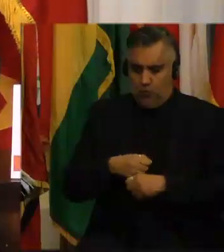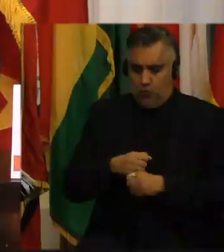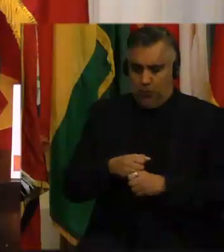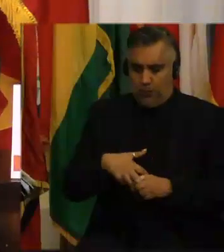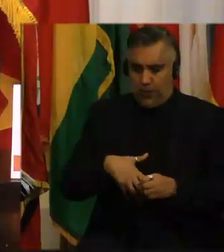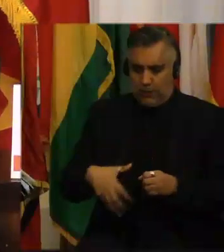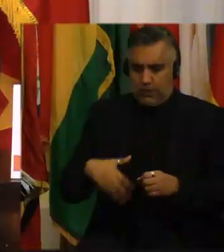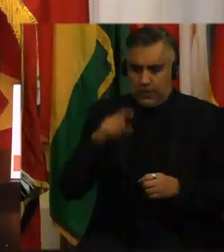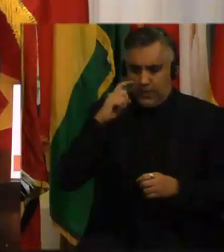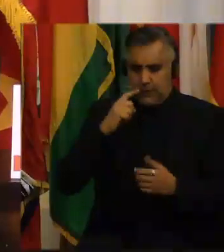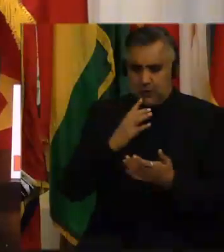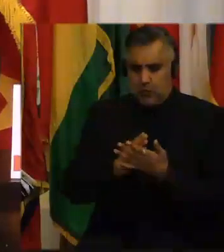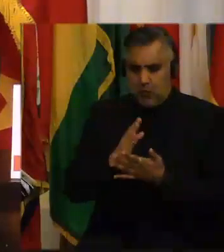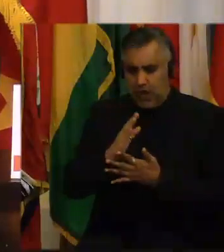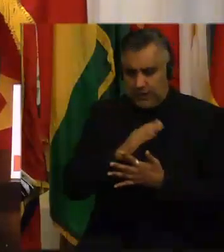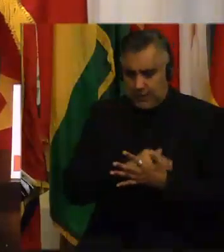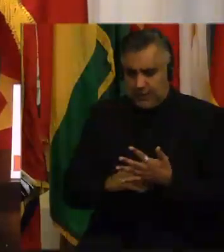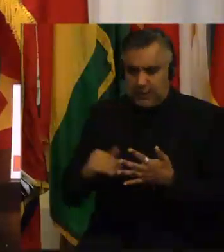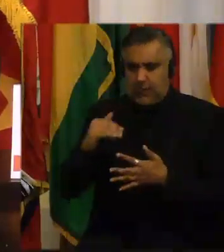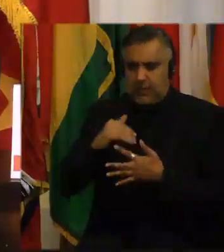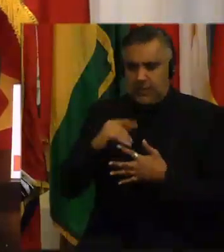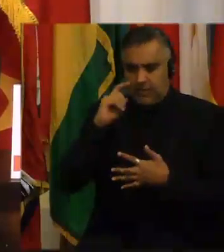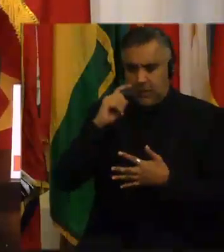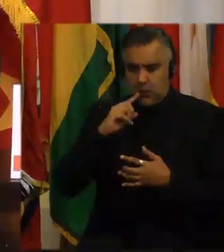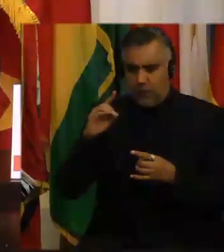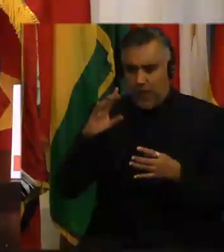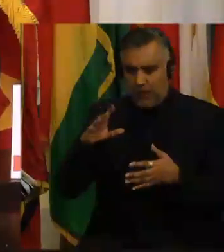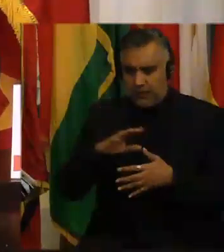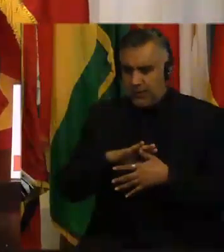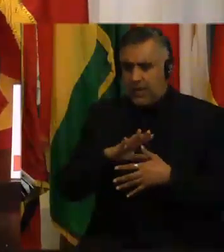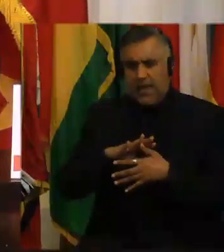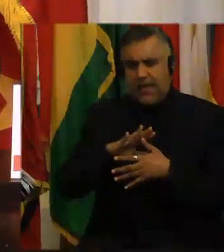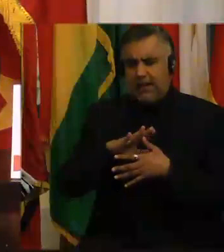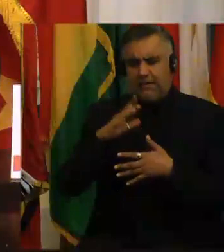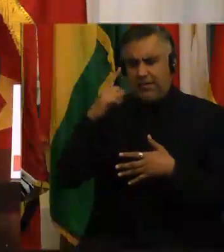sexual, y me van a faltar otras 2 que no me voy a acordar.